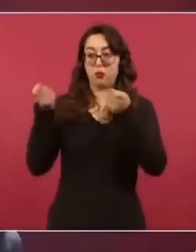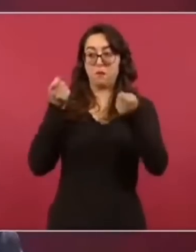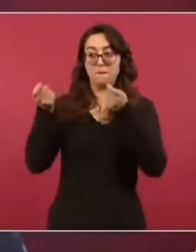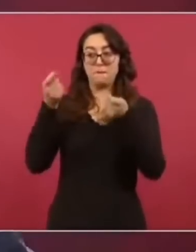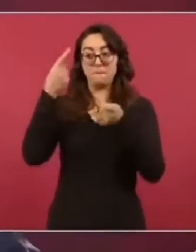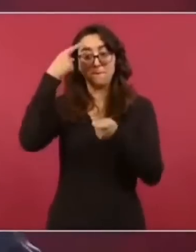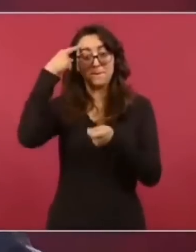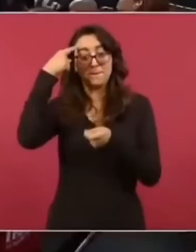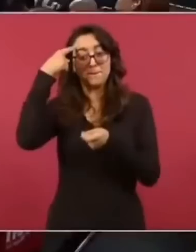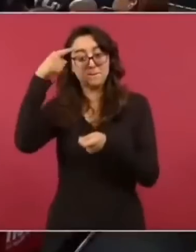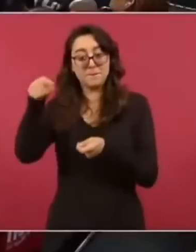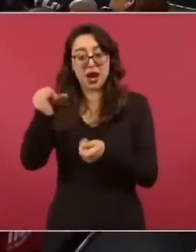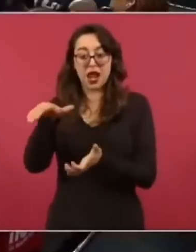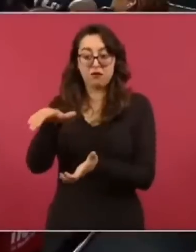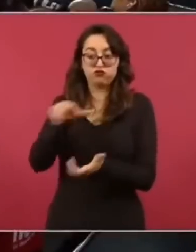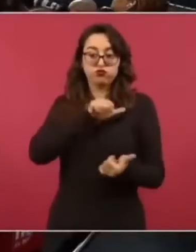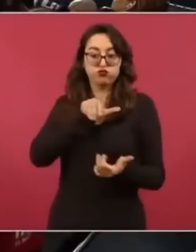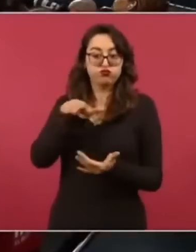durante mucho tiempo,